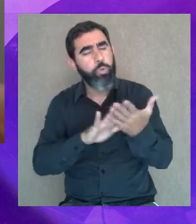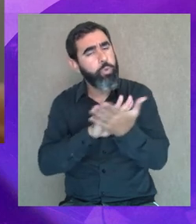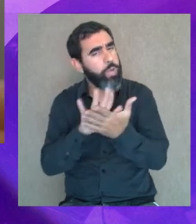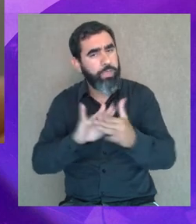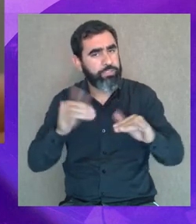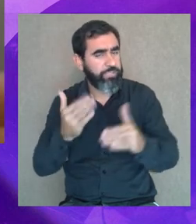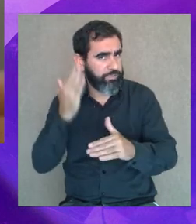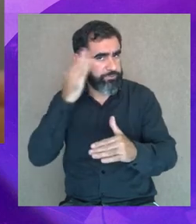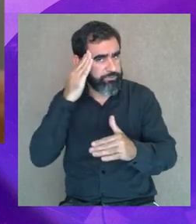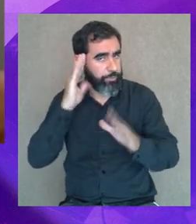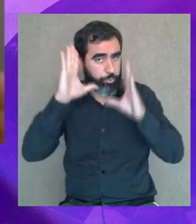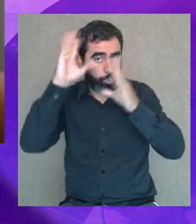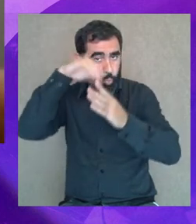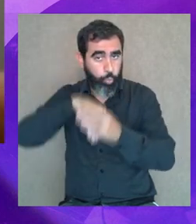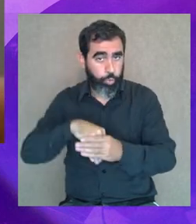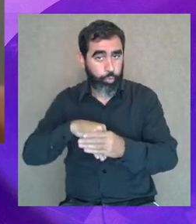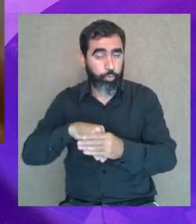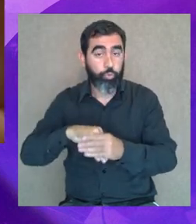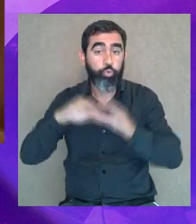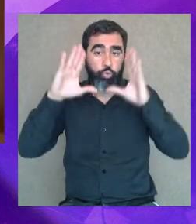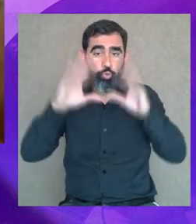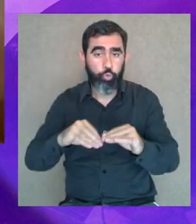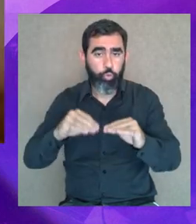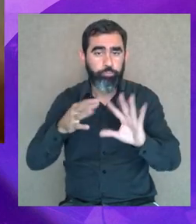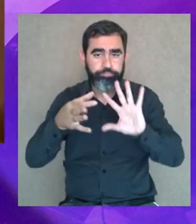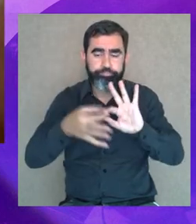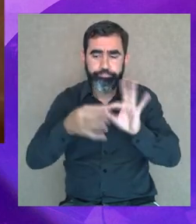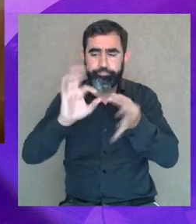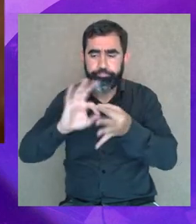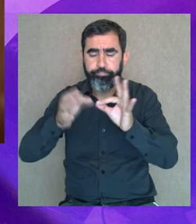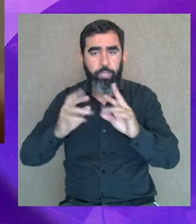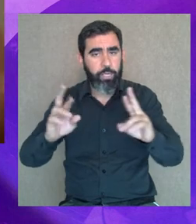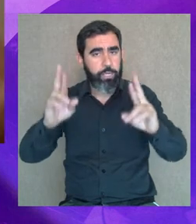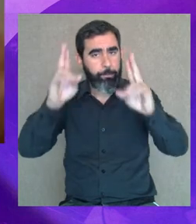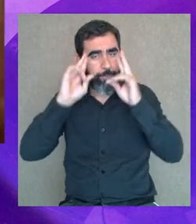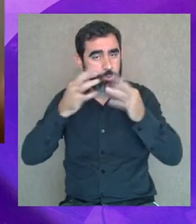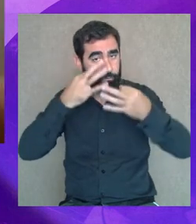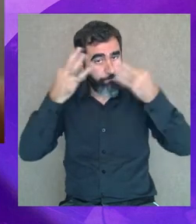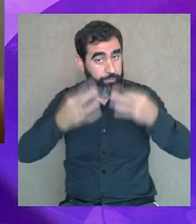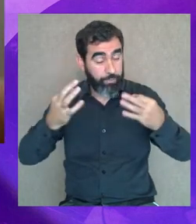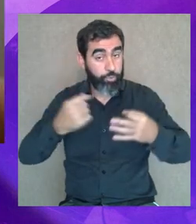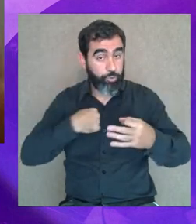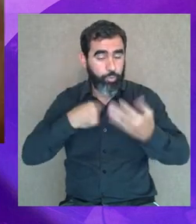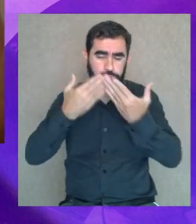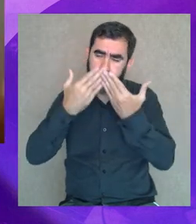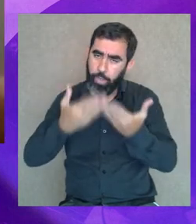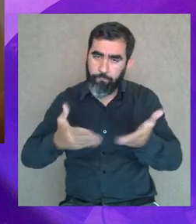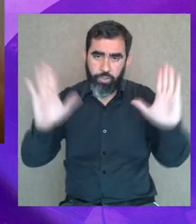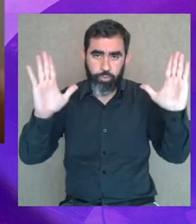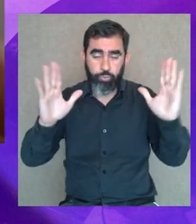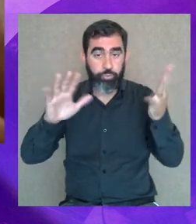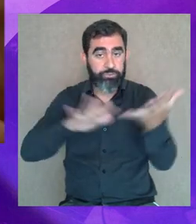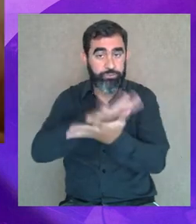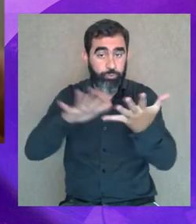para nada ya hay como todos se conecta desde un lugar de respeto yo tengo una apertura muy grande